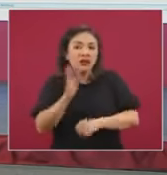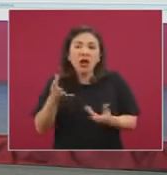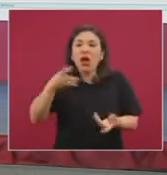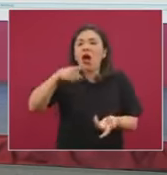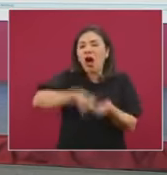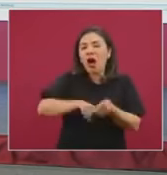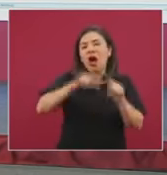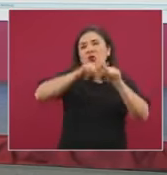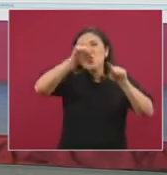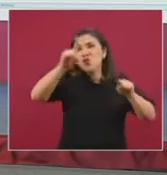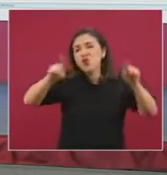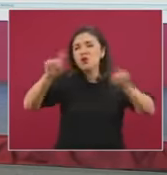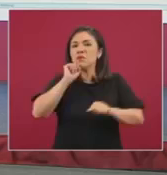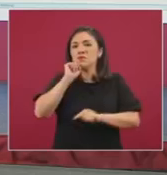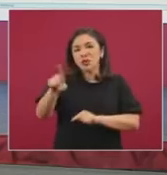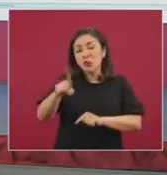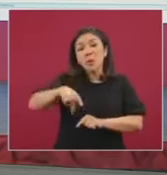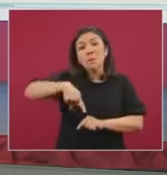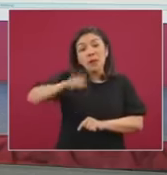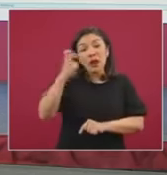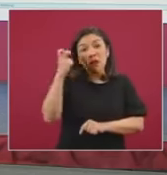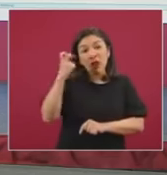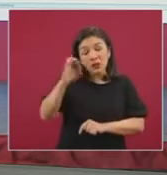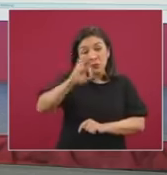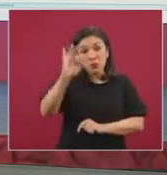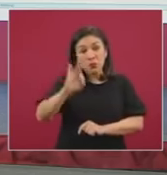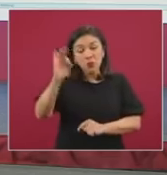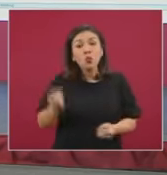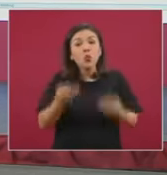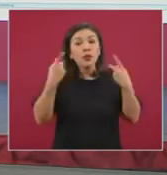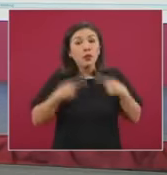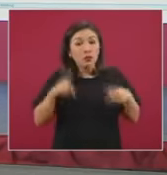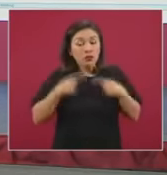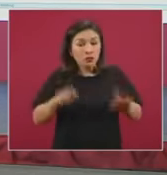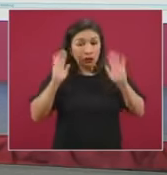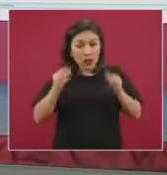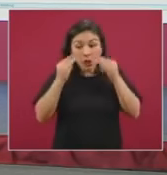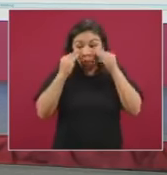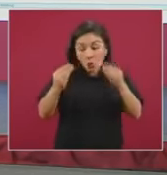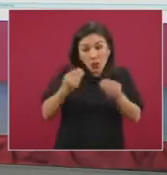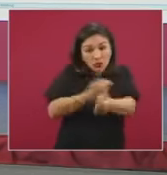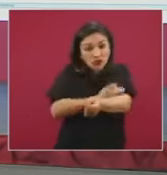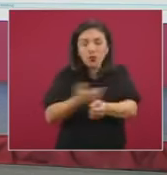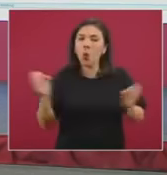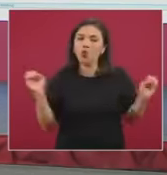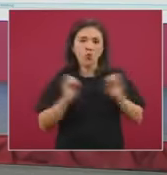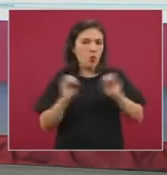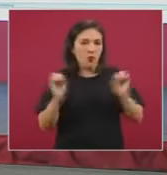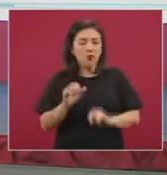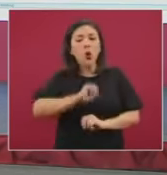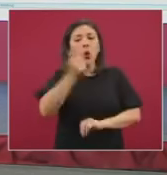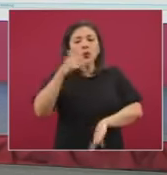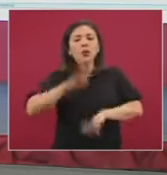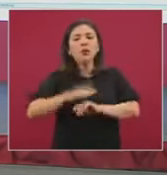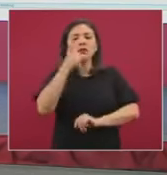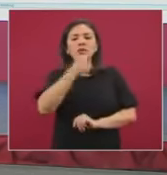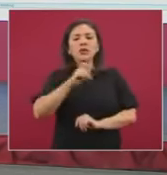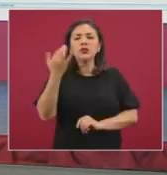curva epidémica. Sin embargo, a esta proporción de individuos no se les tomó una muestra. Y por otro lado tenemos